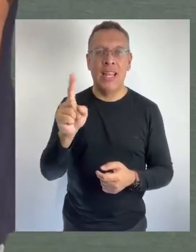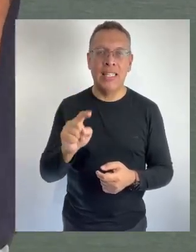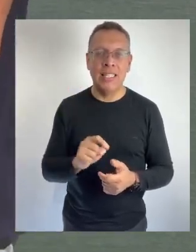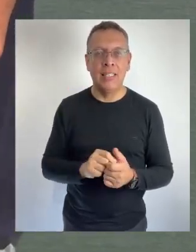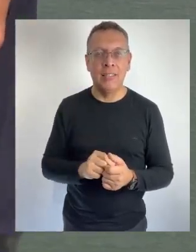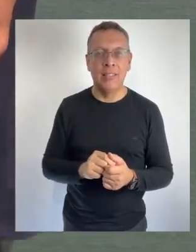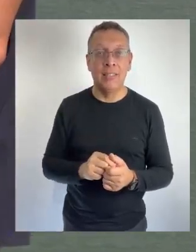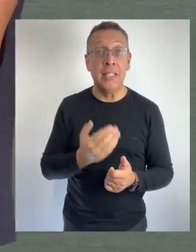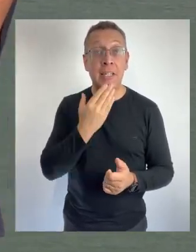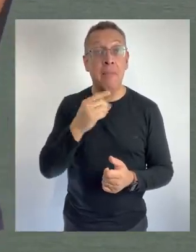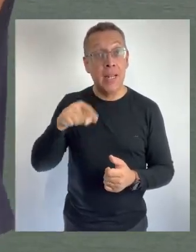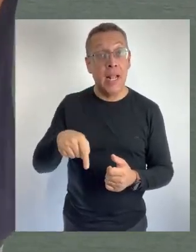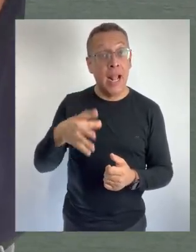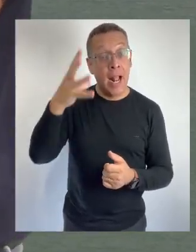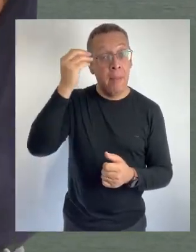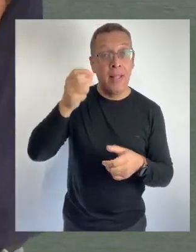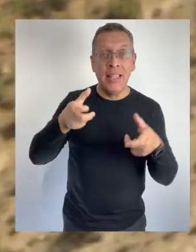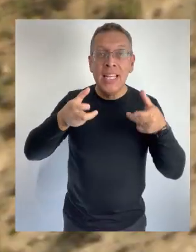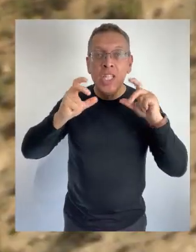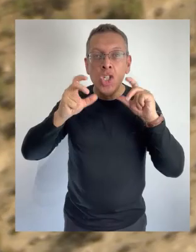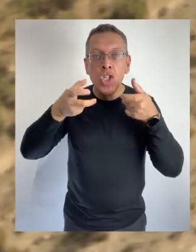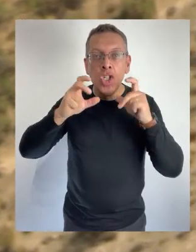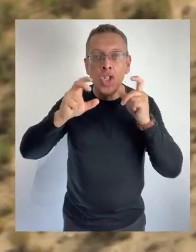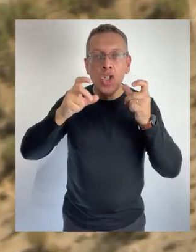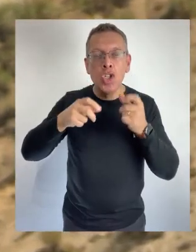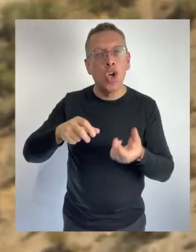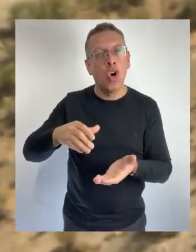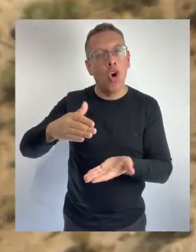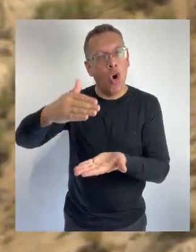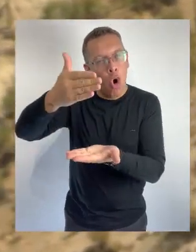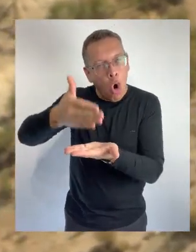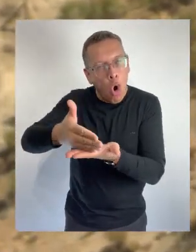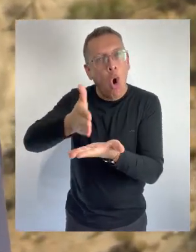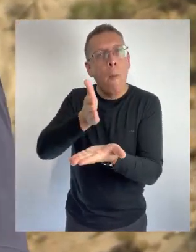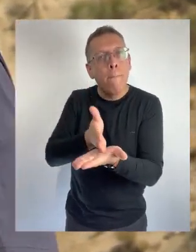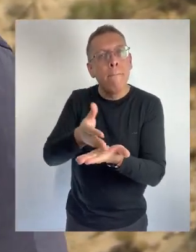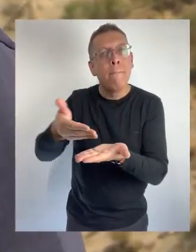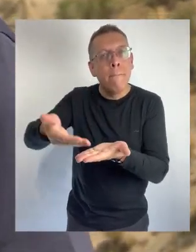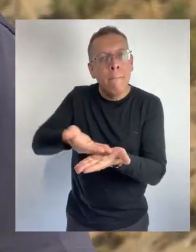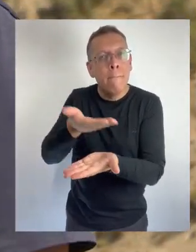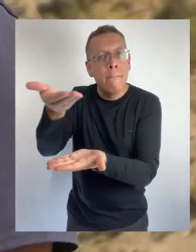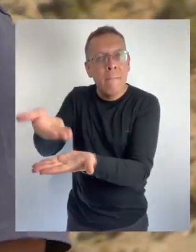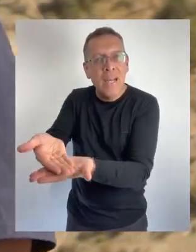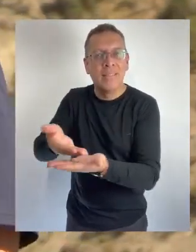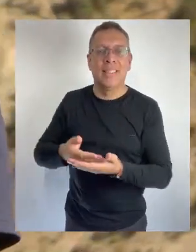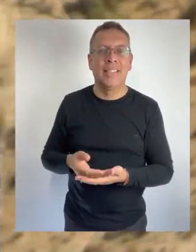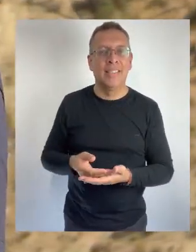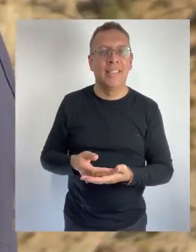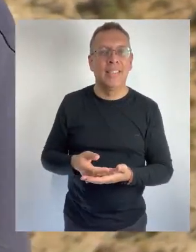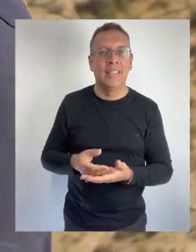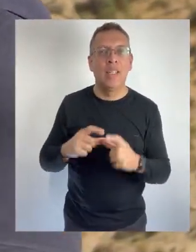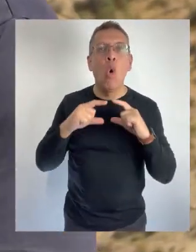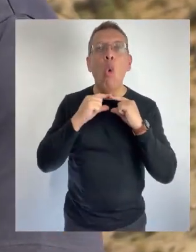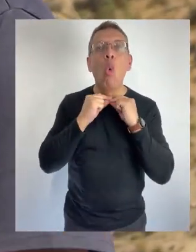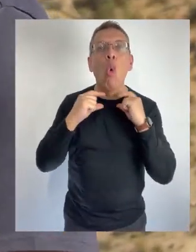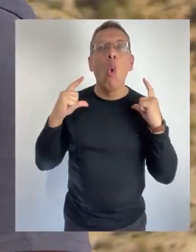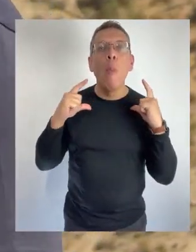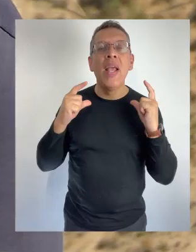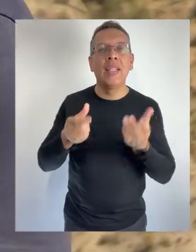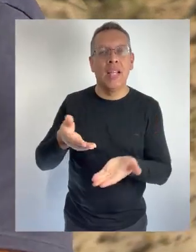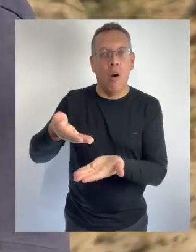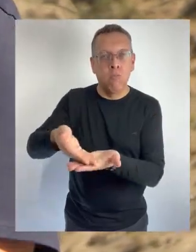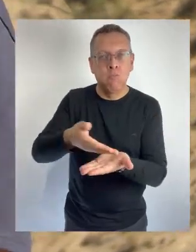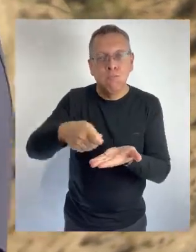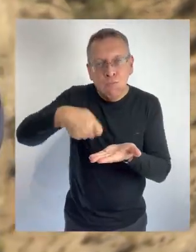de choclo, que mira, me encantó. ¿Ya? ¿Te gusta? Sí, y sí. La humita también la sabes también, hacer. Sí. También. ¿Y te gustan dulces o saladitas las humas